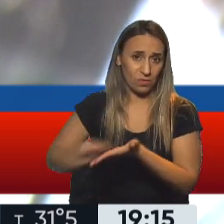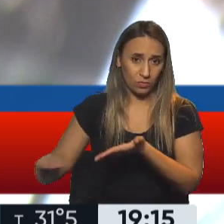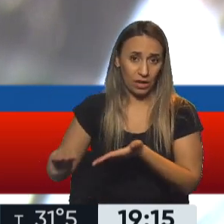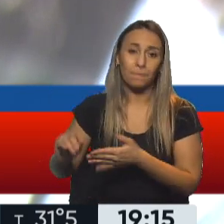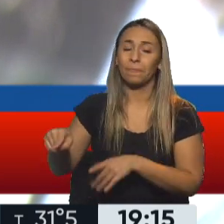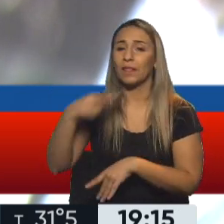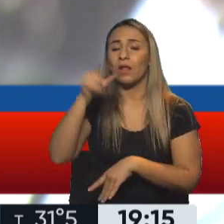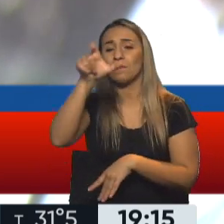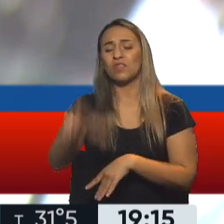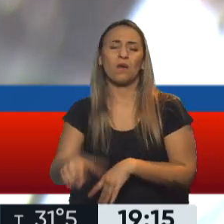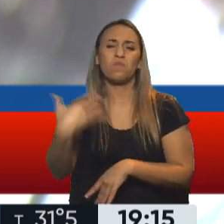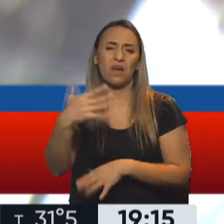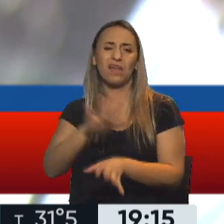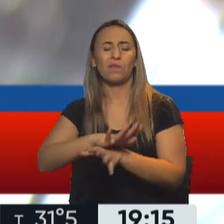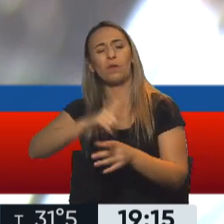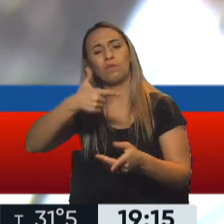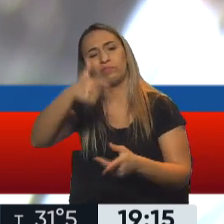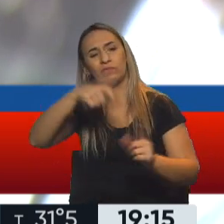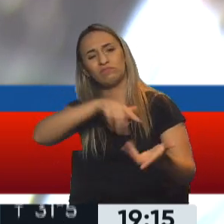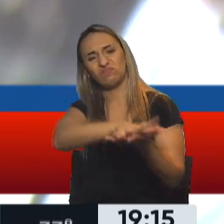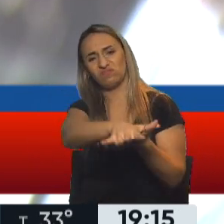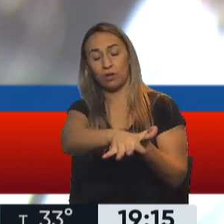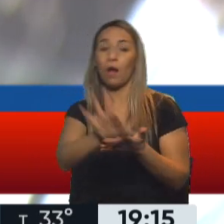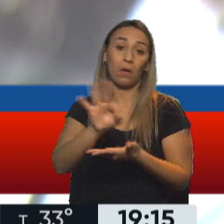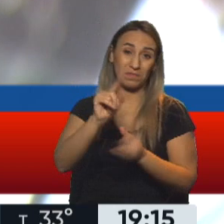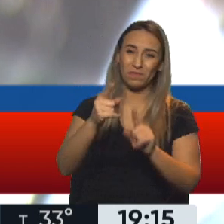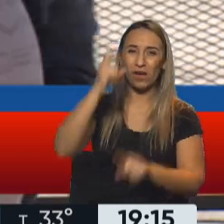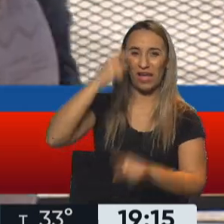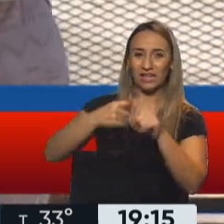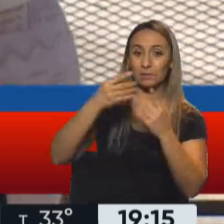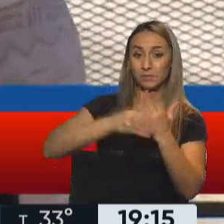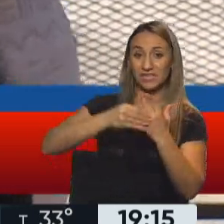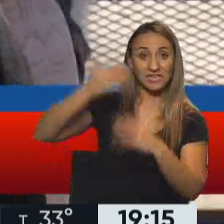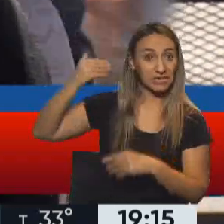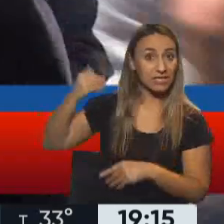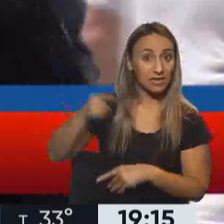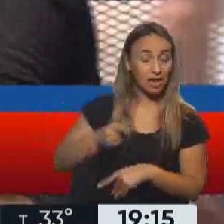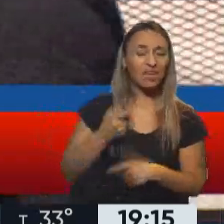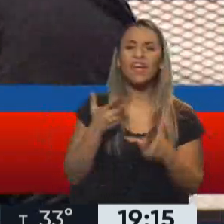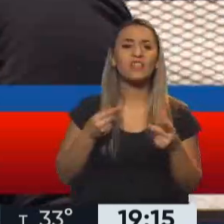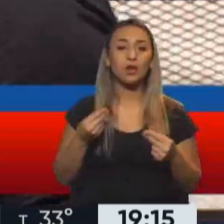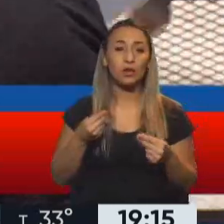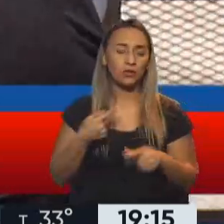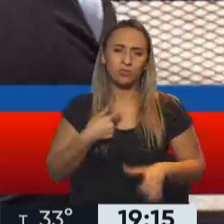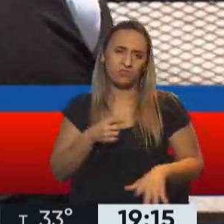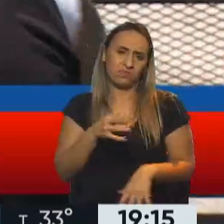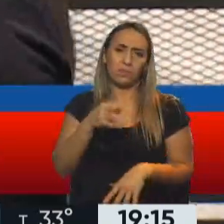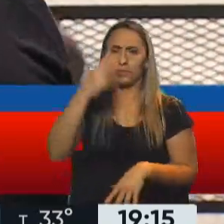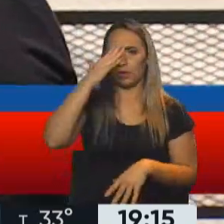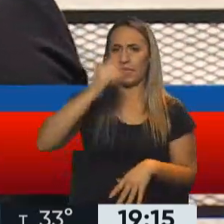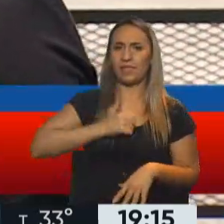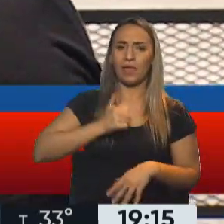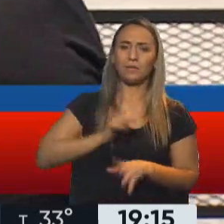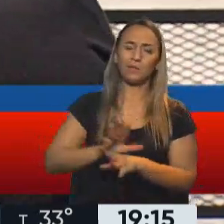queso gruyère, o una ministra que tuvimos, que era la que planteaba que no iba a tirar nunca un gendarme por la